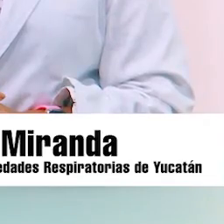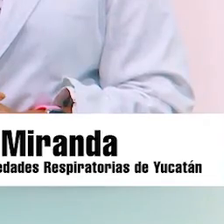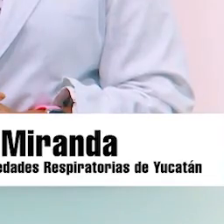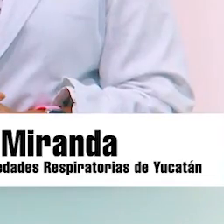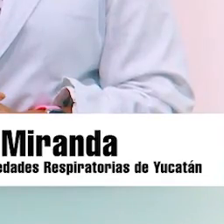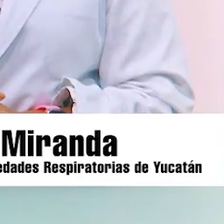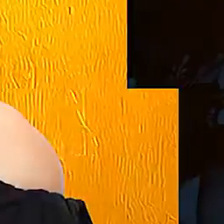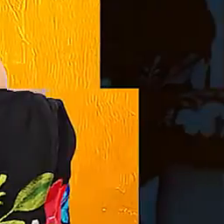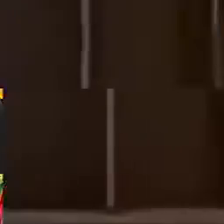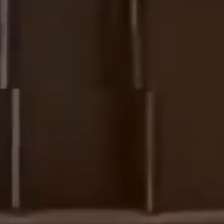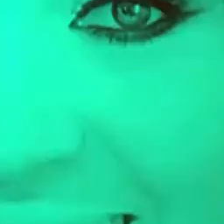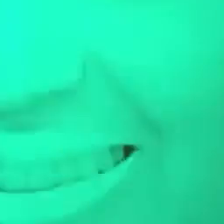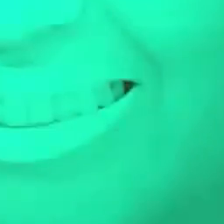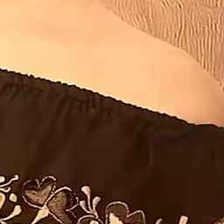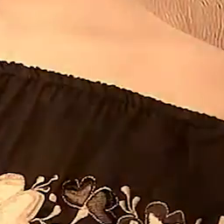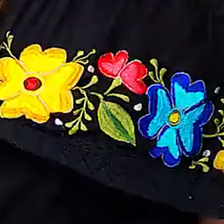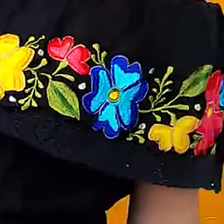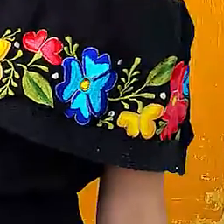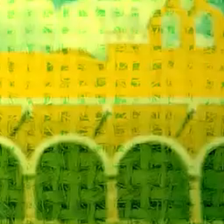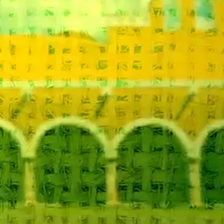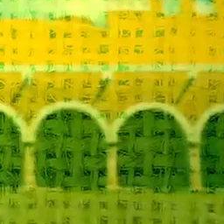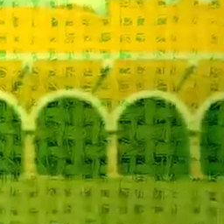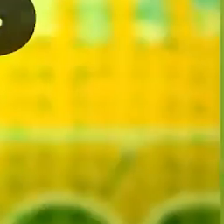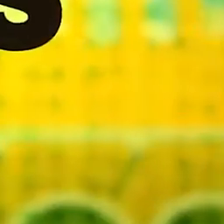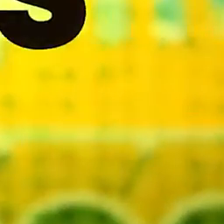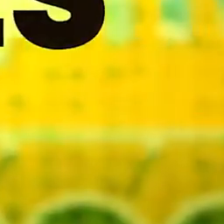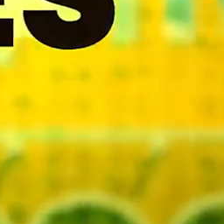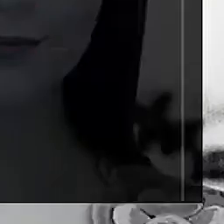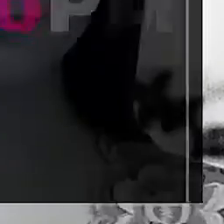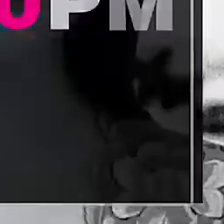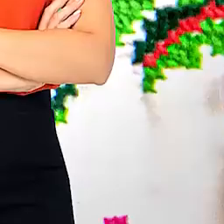besene le semáforo. Tele Yucatán te informa.